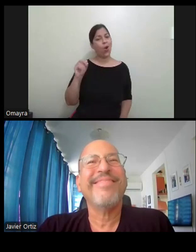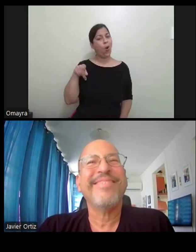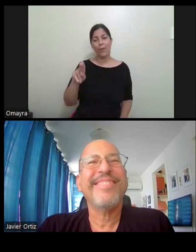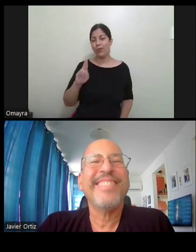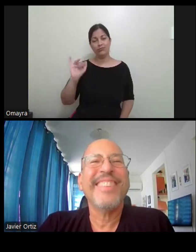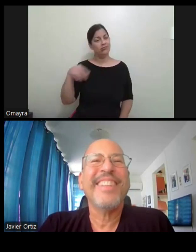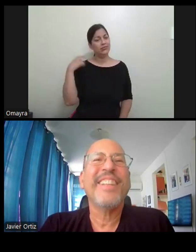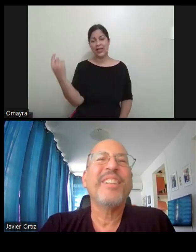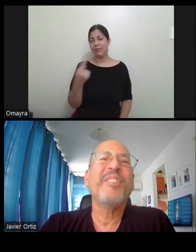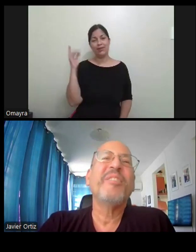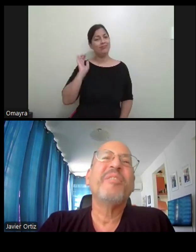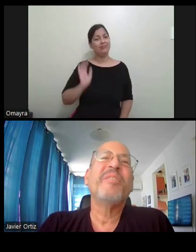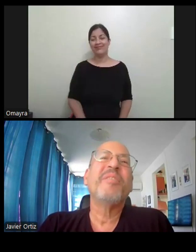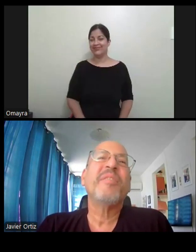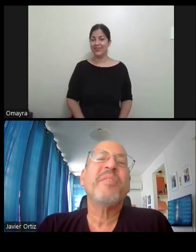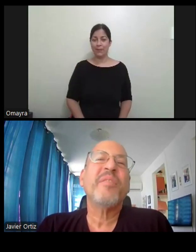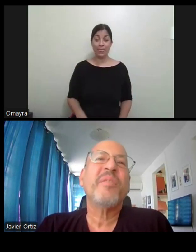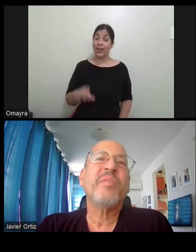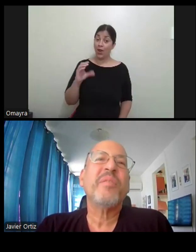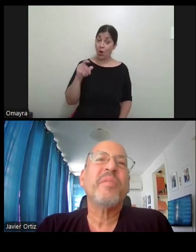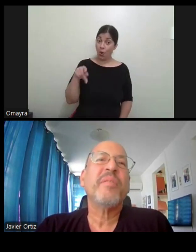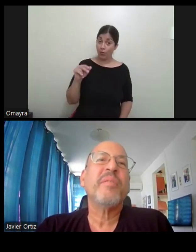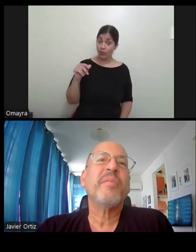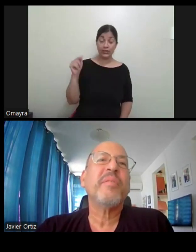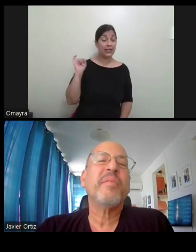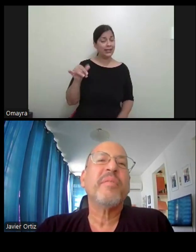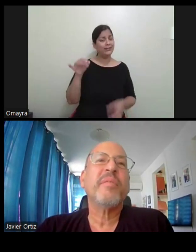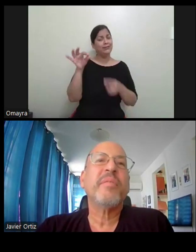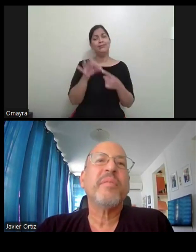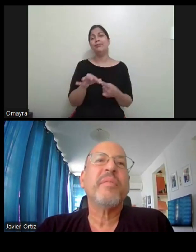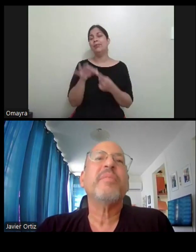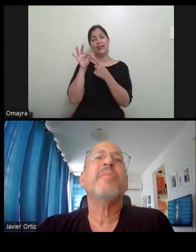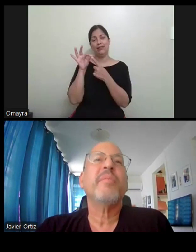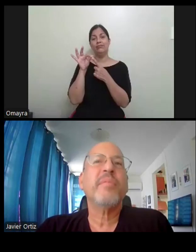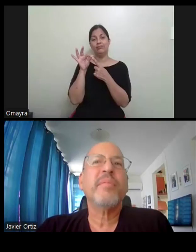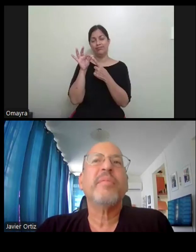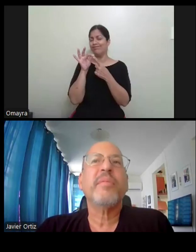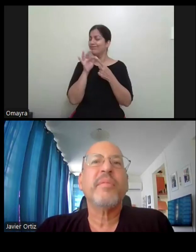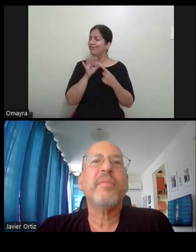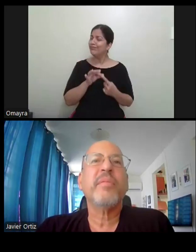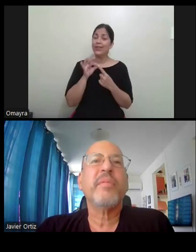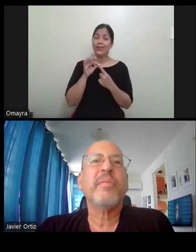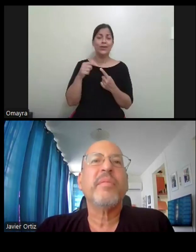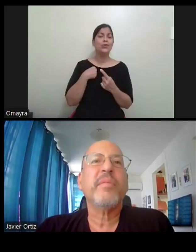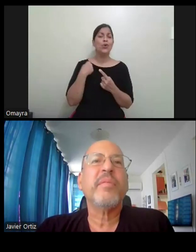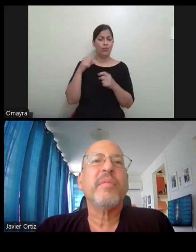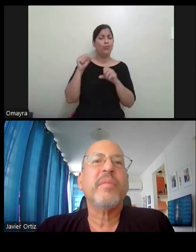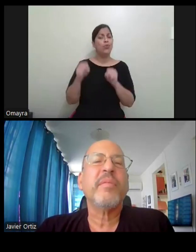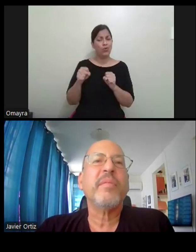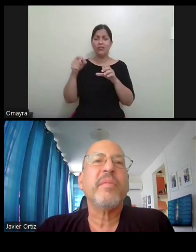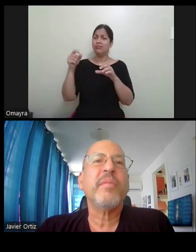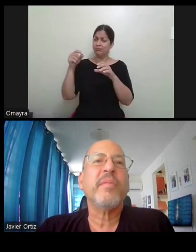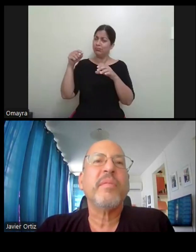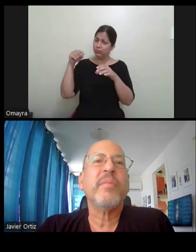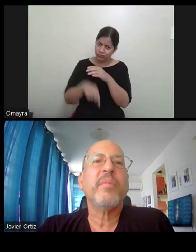siempre COPU. Y en COPU es bien especial, bien especial, porque en COPU yo sí pude profundizar